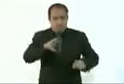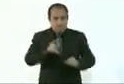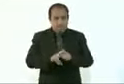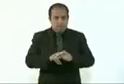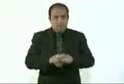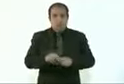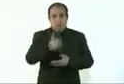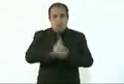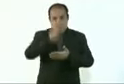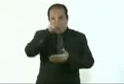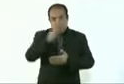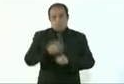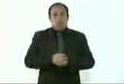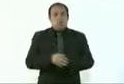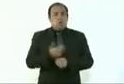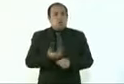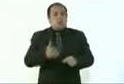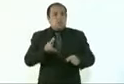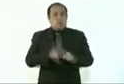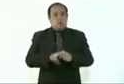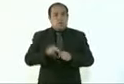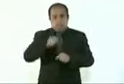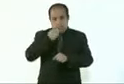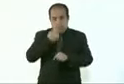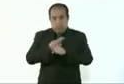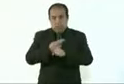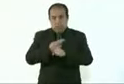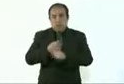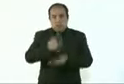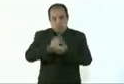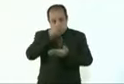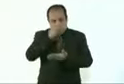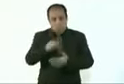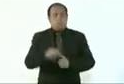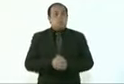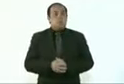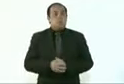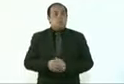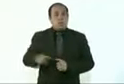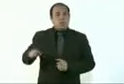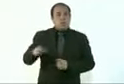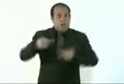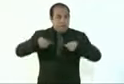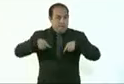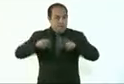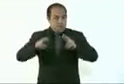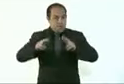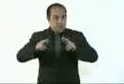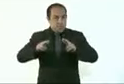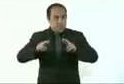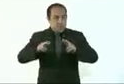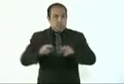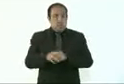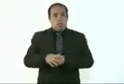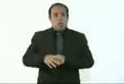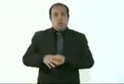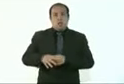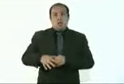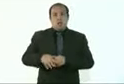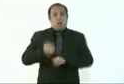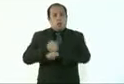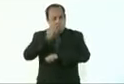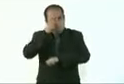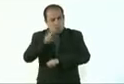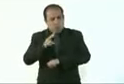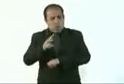hospitalizados en la Ciudad de México, en hospitales de la Secretaría de la Ciudad de México, que son representativos, creemos, del resto del área metropolitana,